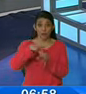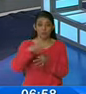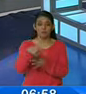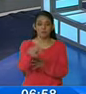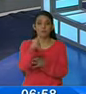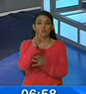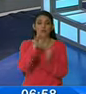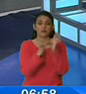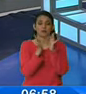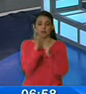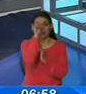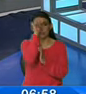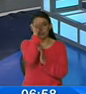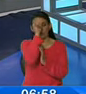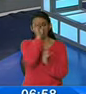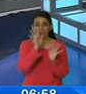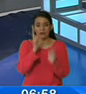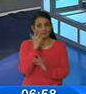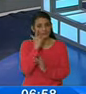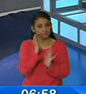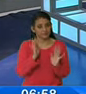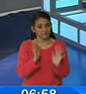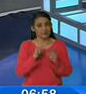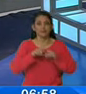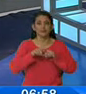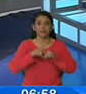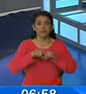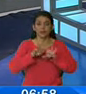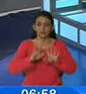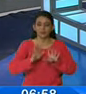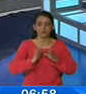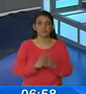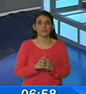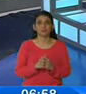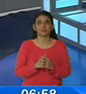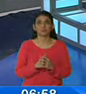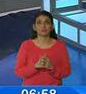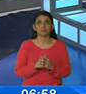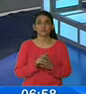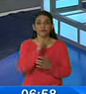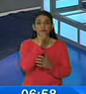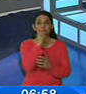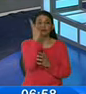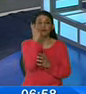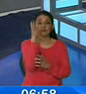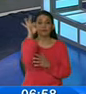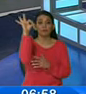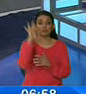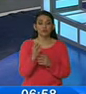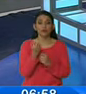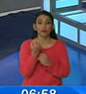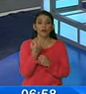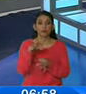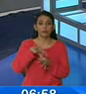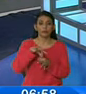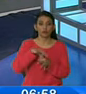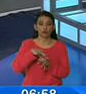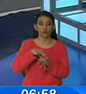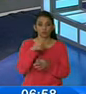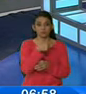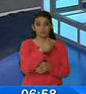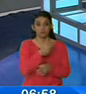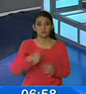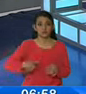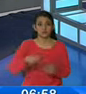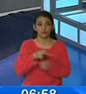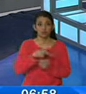cae domingo. Bueno, y también faltaría aproximadamente un 12% de escrutar, que de acuerdo a Juan Pablo